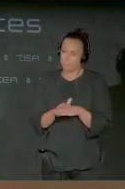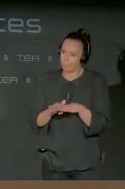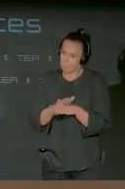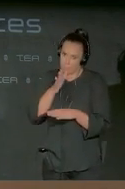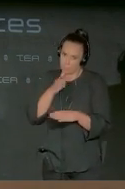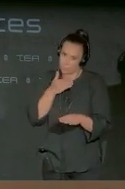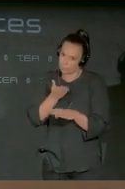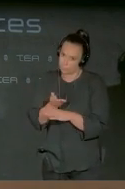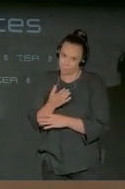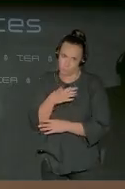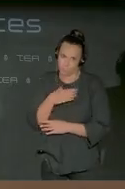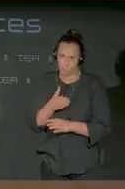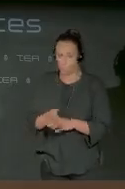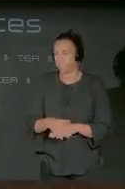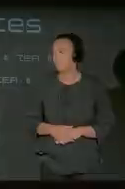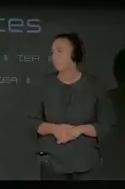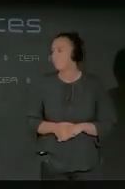ustedes. Gracias.